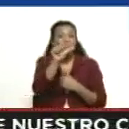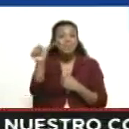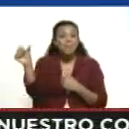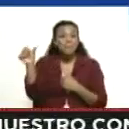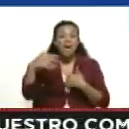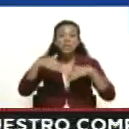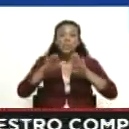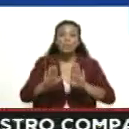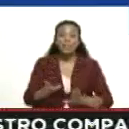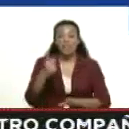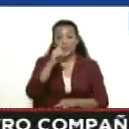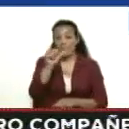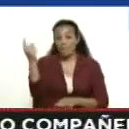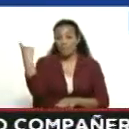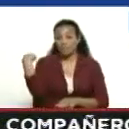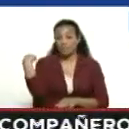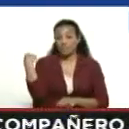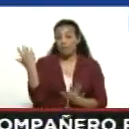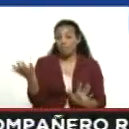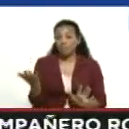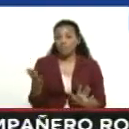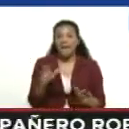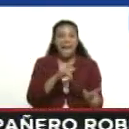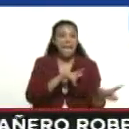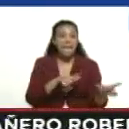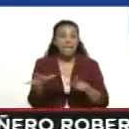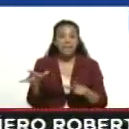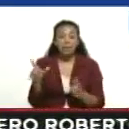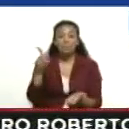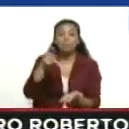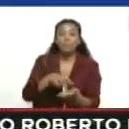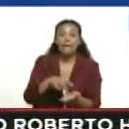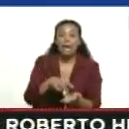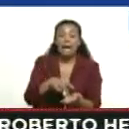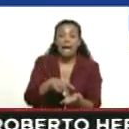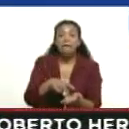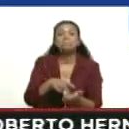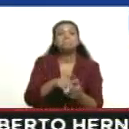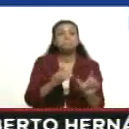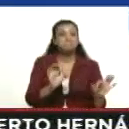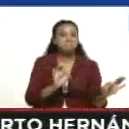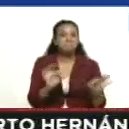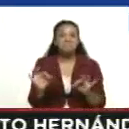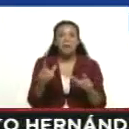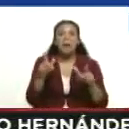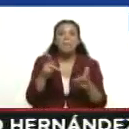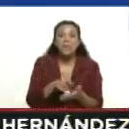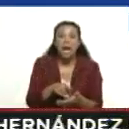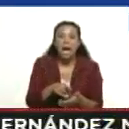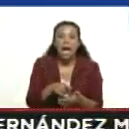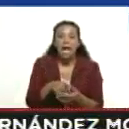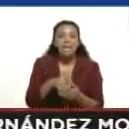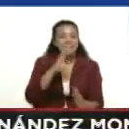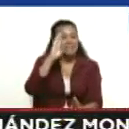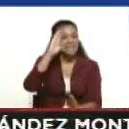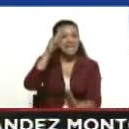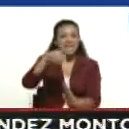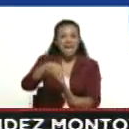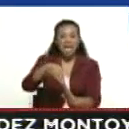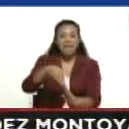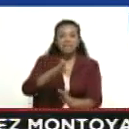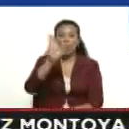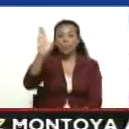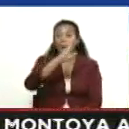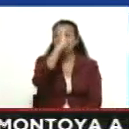que suspender el programa cuando ya estábamos listos, iba a ser el programa y de aquí salía directo a Belém